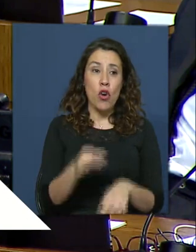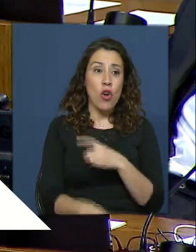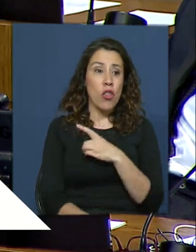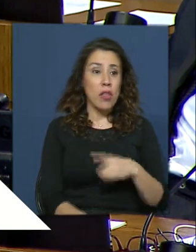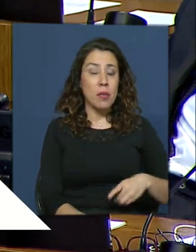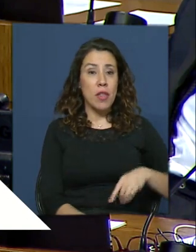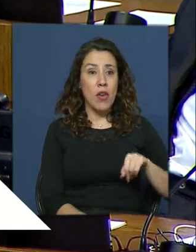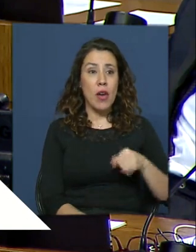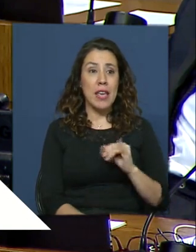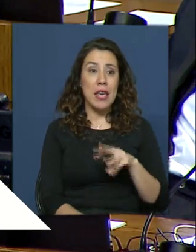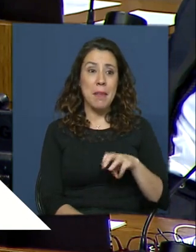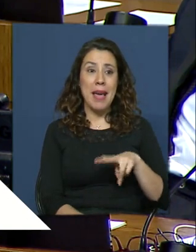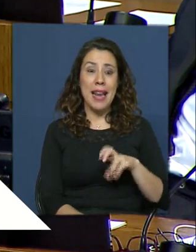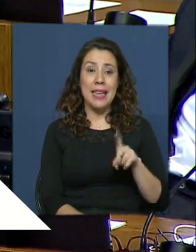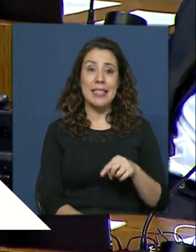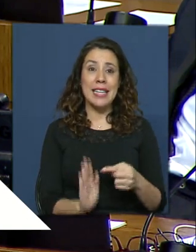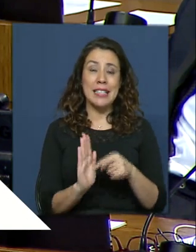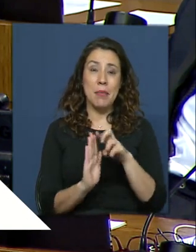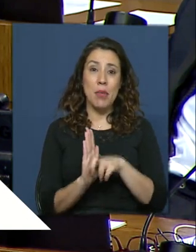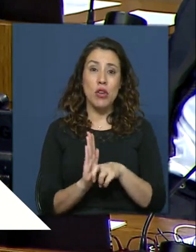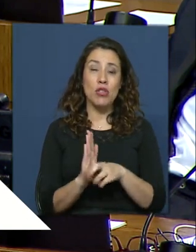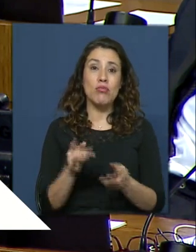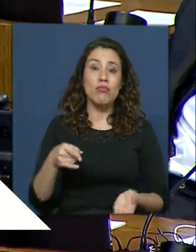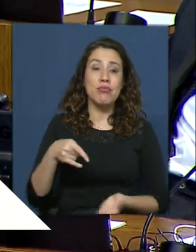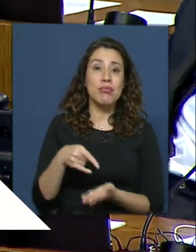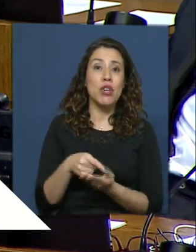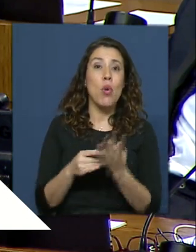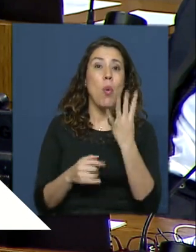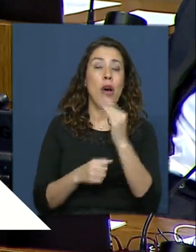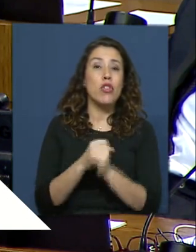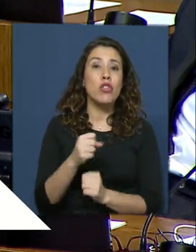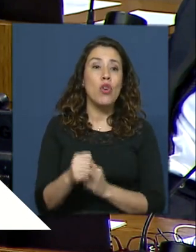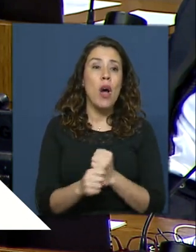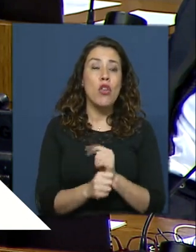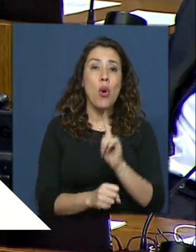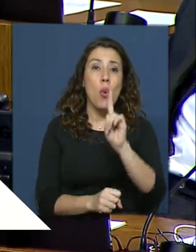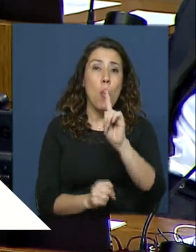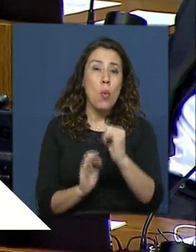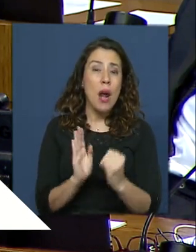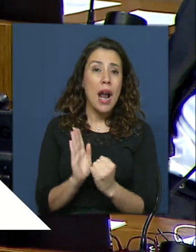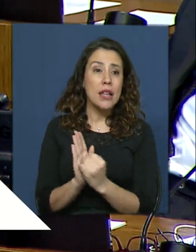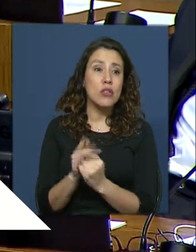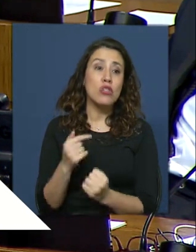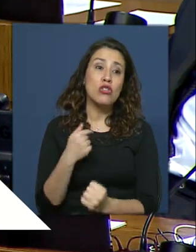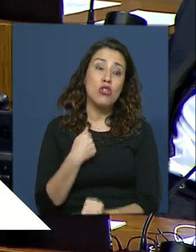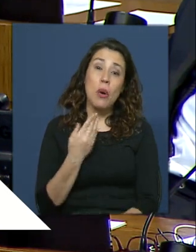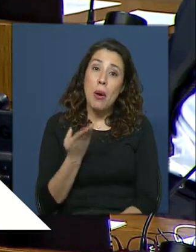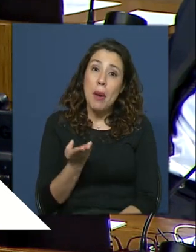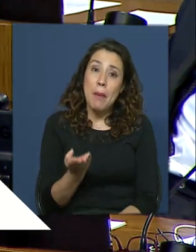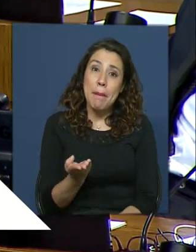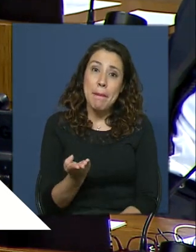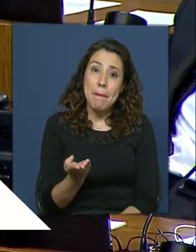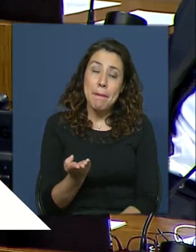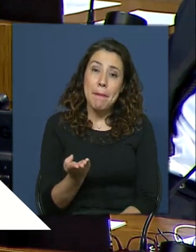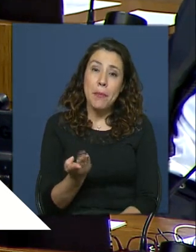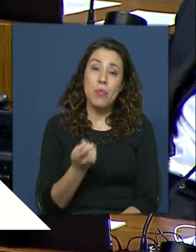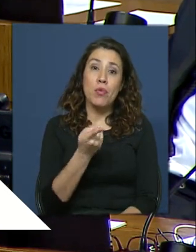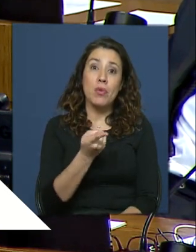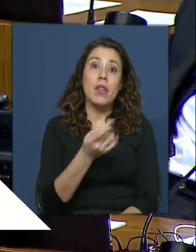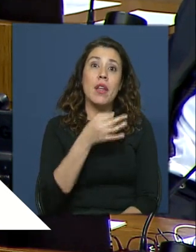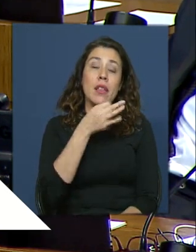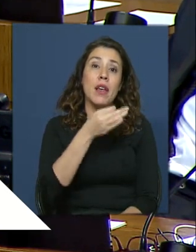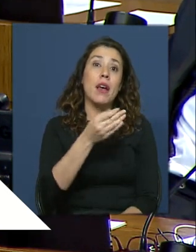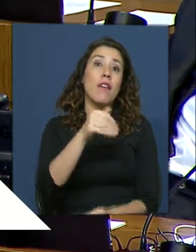diputado Tucapel Jiménez, este es un proyecto que se presentó hace 4 años y tiene un solo artículo. Entonces yo lo que le pido es que usted someta